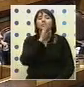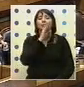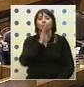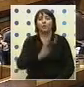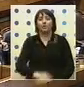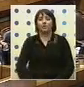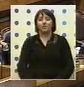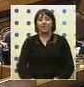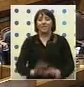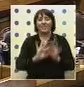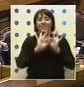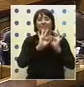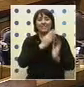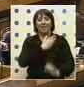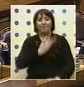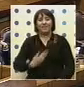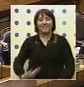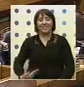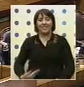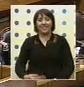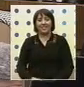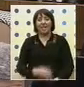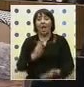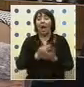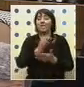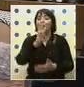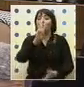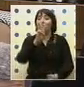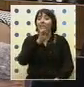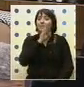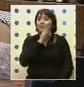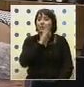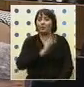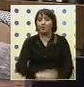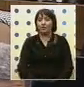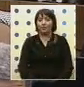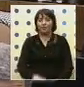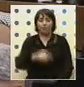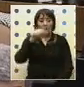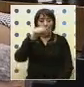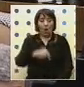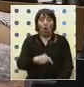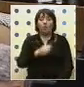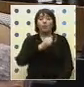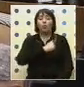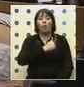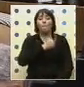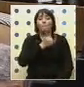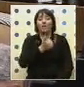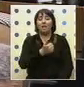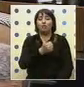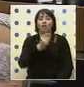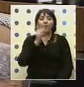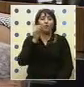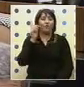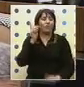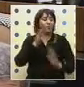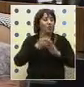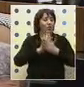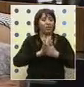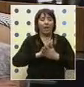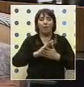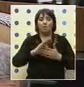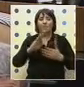Gracias, Presidente. Hasta por tres minutos. Hoy estamos cumpliendo de manera definitiva una de las principales